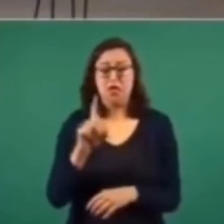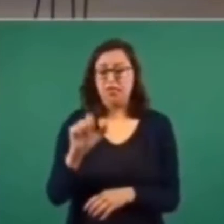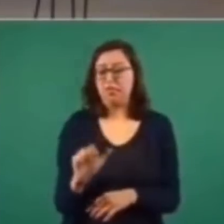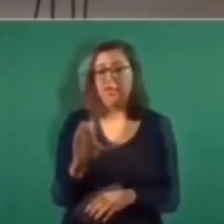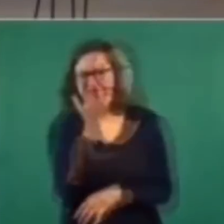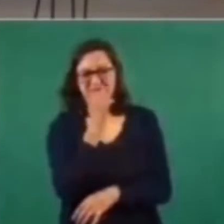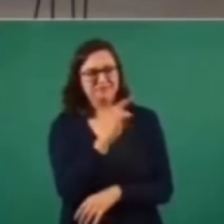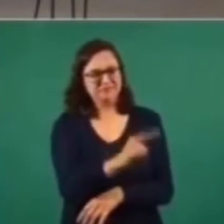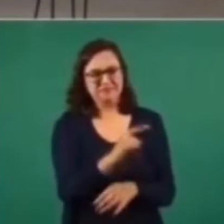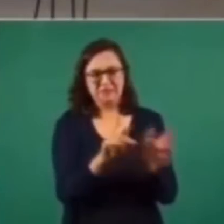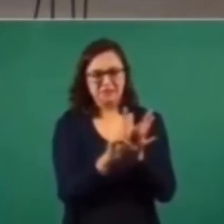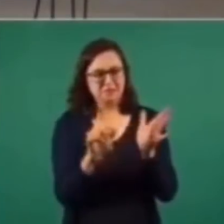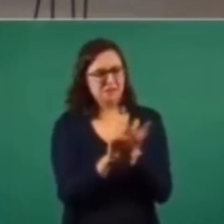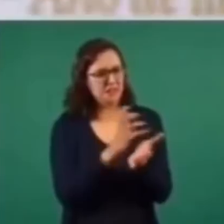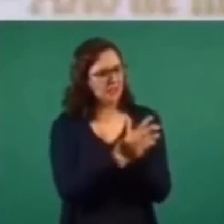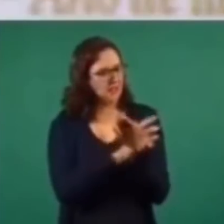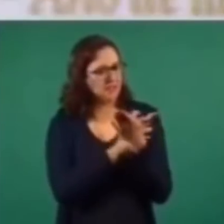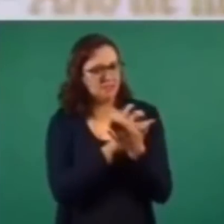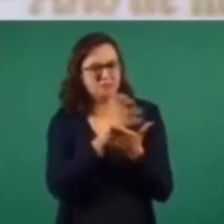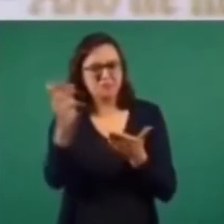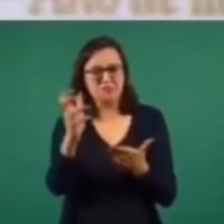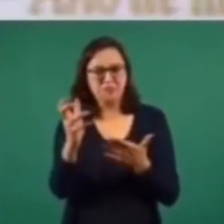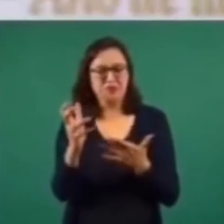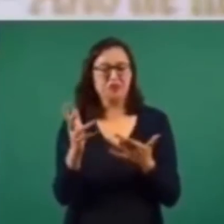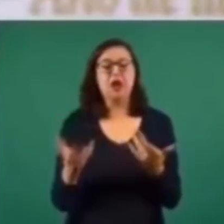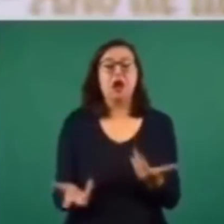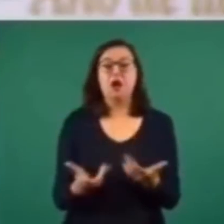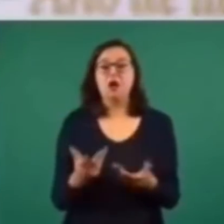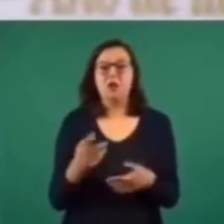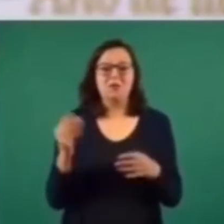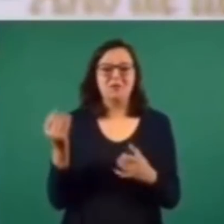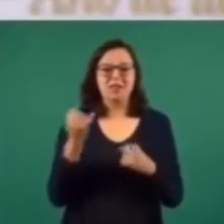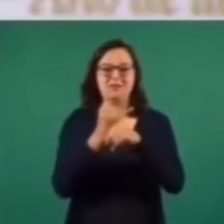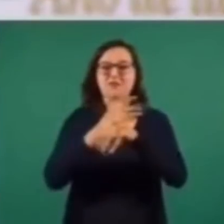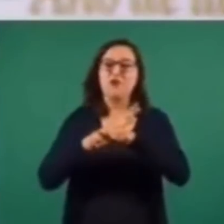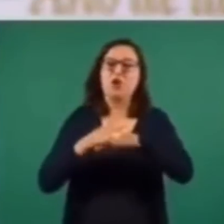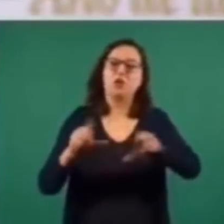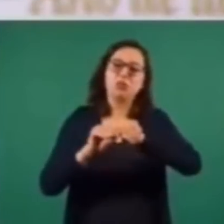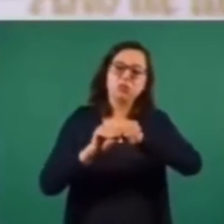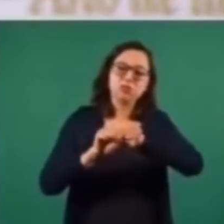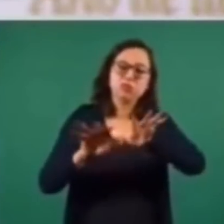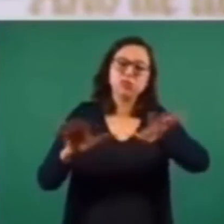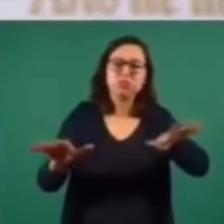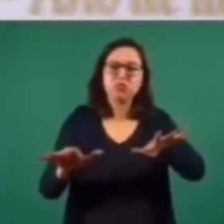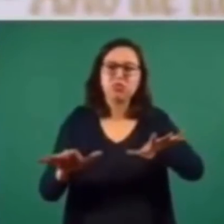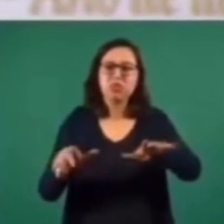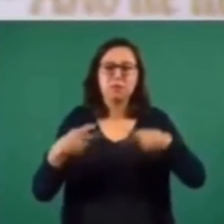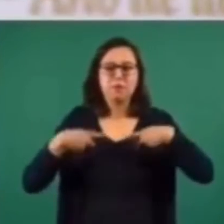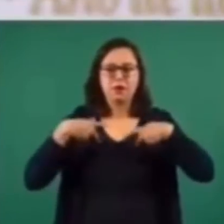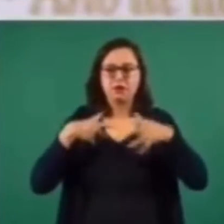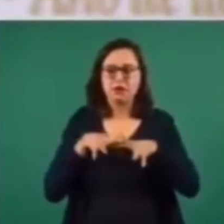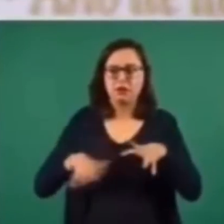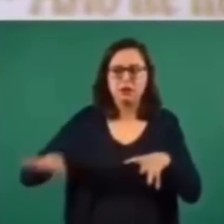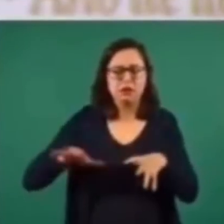20% su portada cae en el sensacionalismo es decir que pretende generar sensaciones o emociones